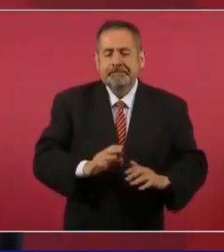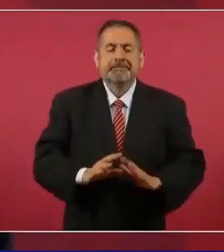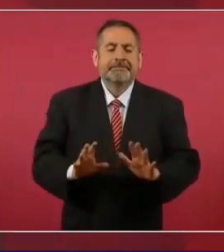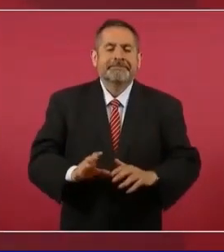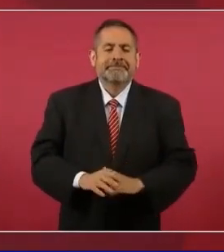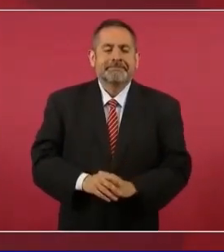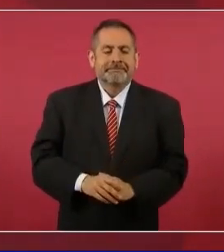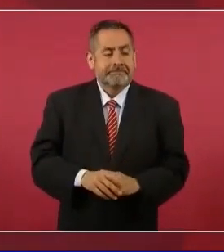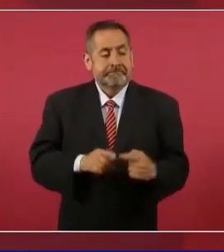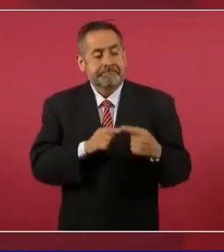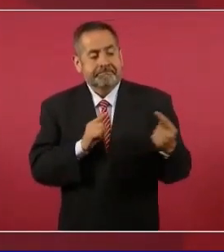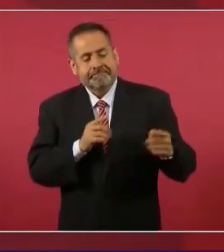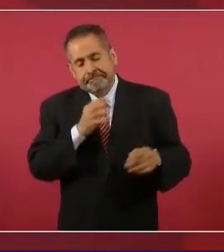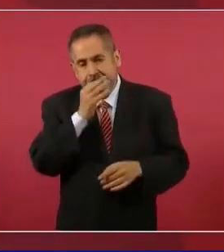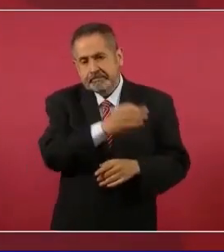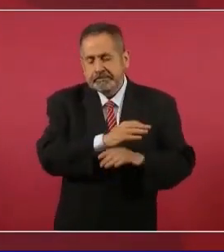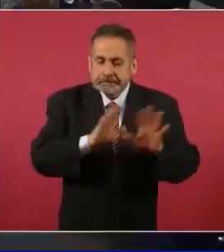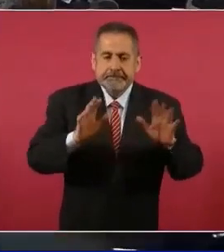a nuestros adversarios.